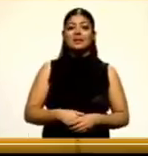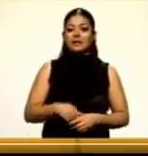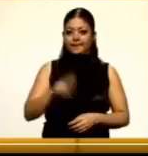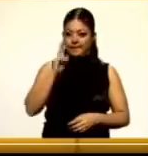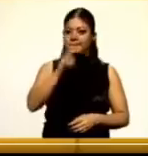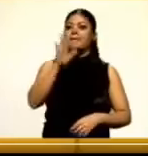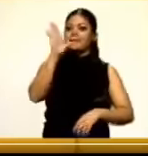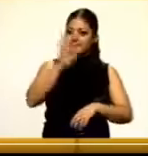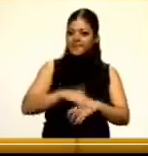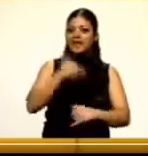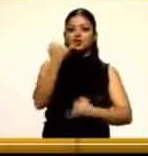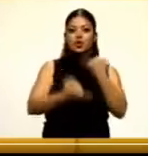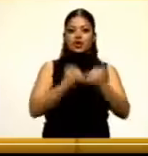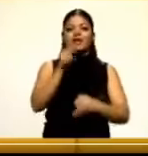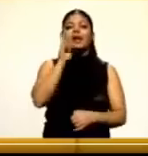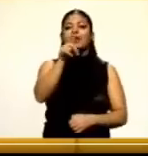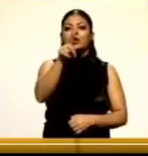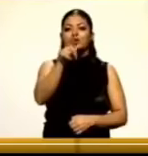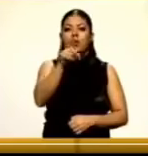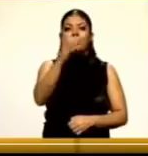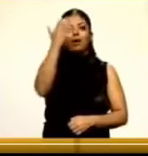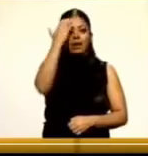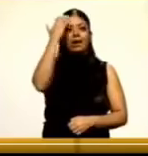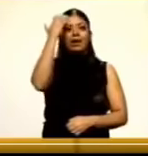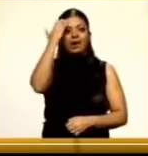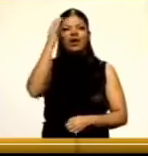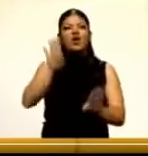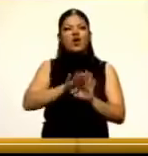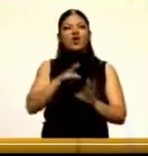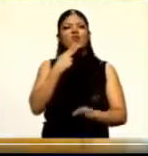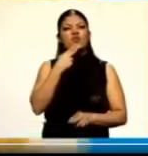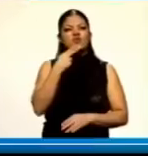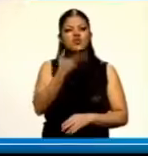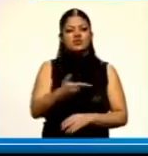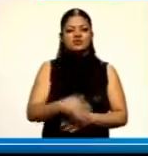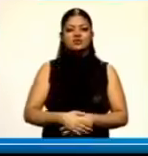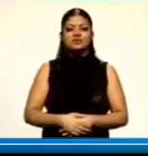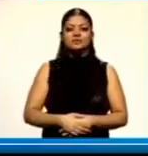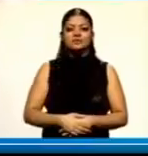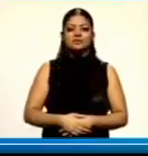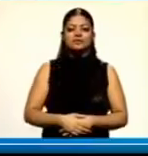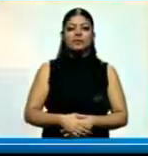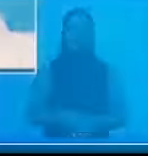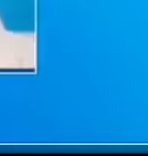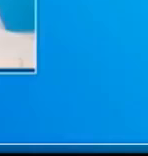Veamos más juguetes. A ver si los reconoces y sabes cómo funcionan. Y esto es...